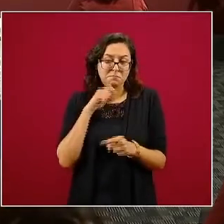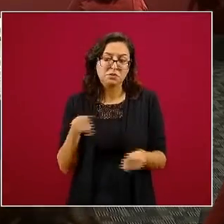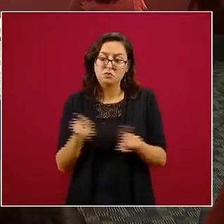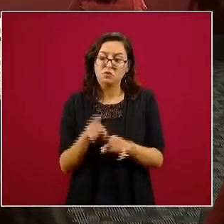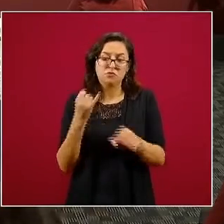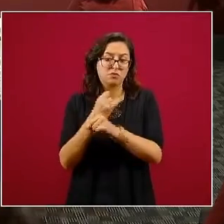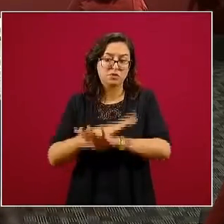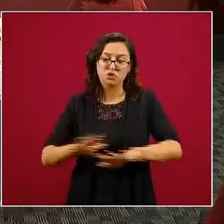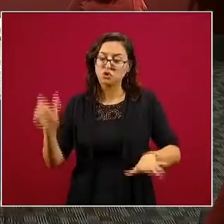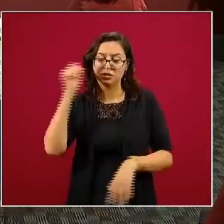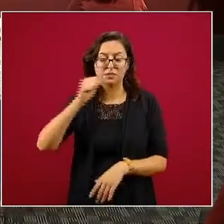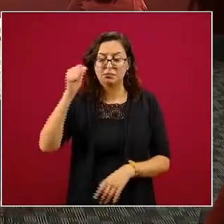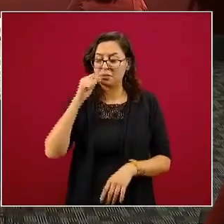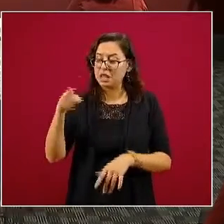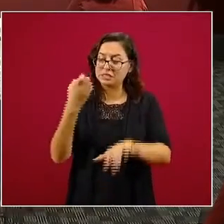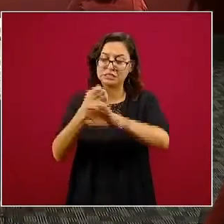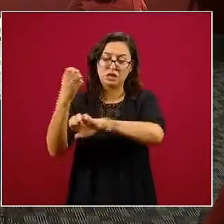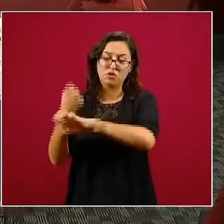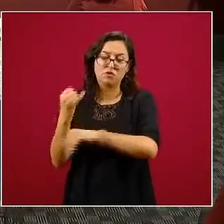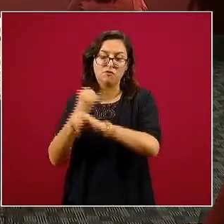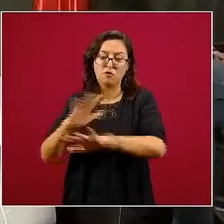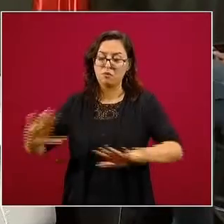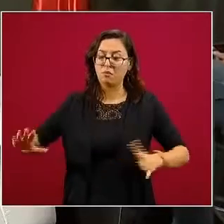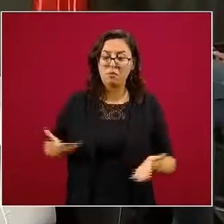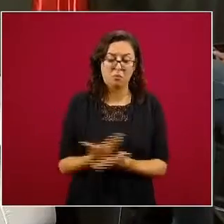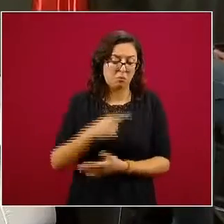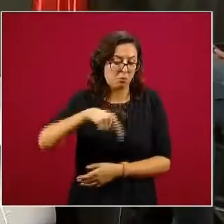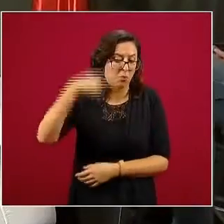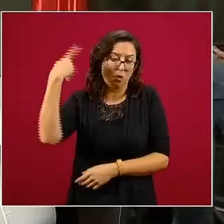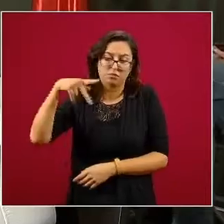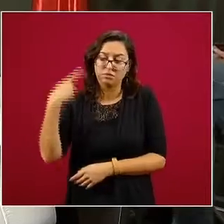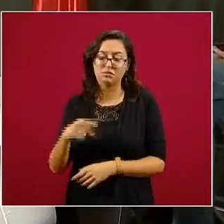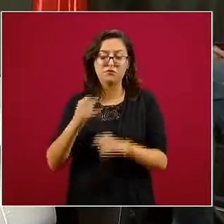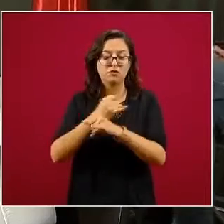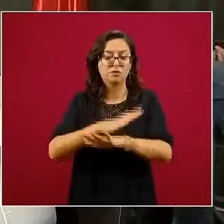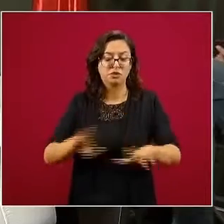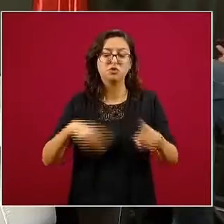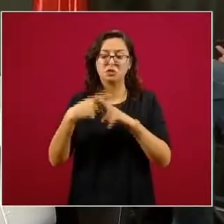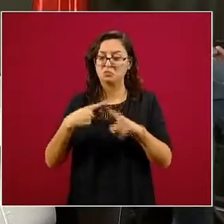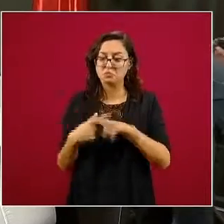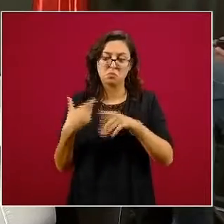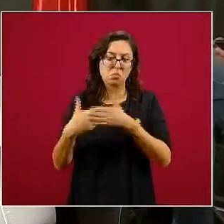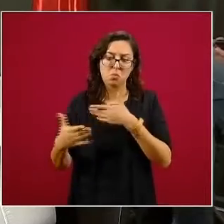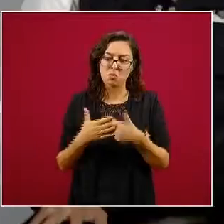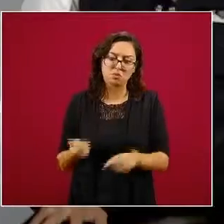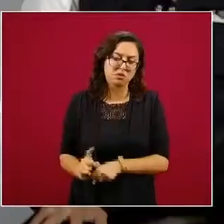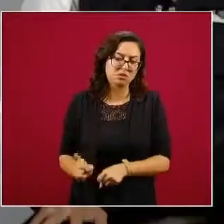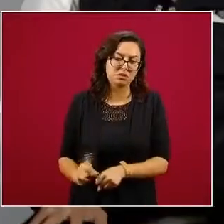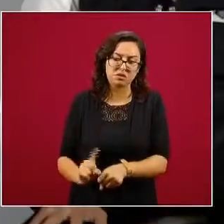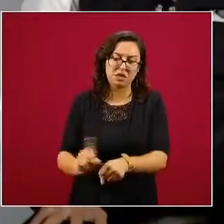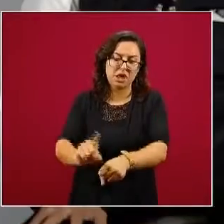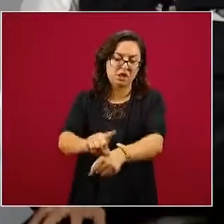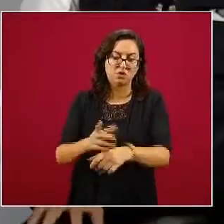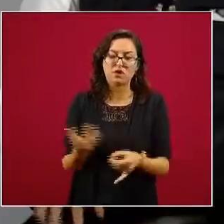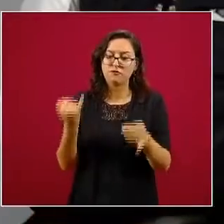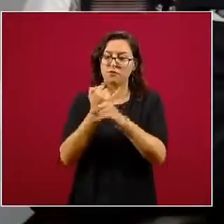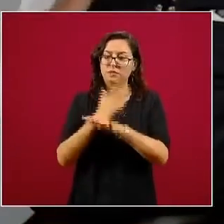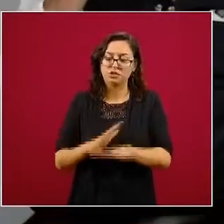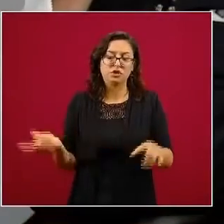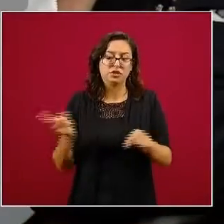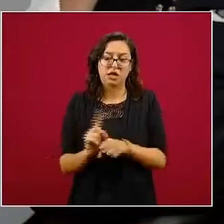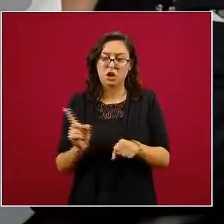Puebla, responsablemente, estoy seguro que por instrucción del señor gobernador y sin duda por el doctor Martínez como líder del sector